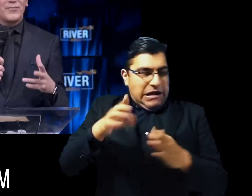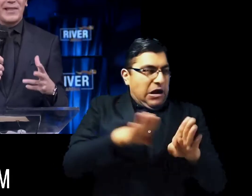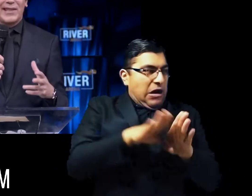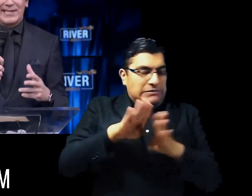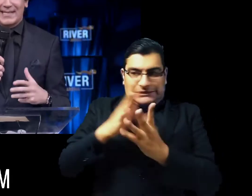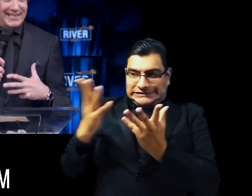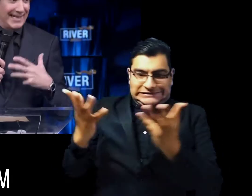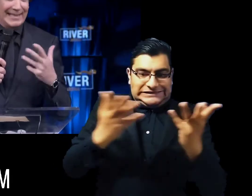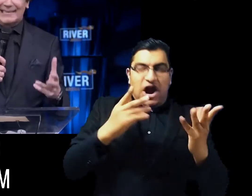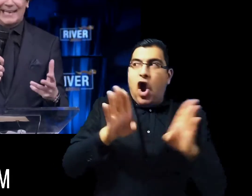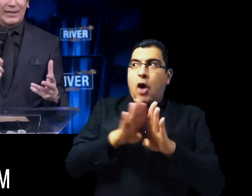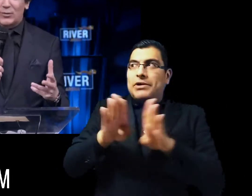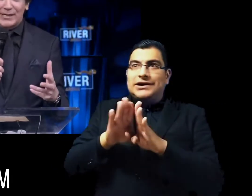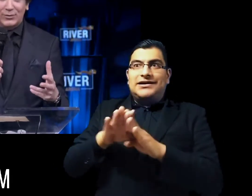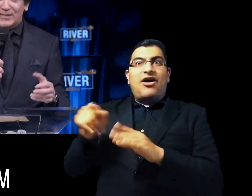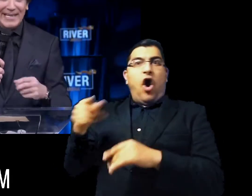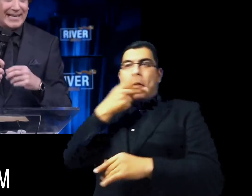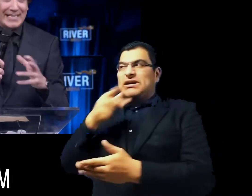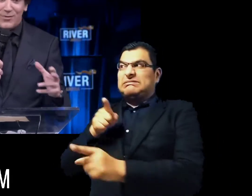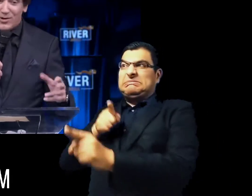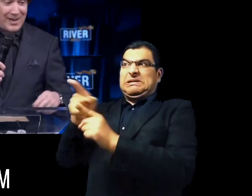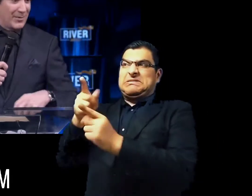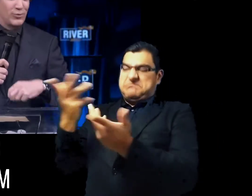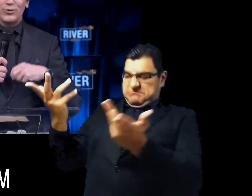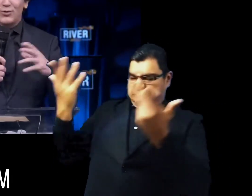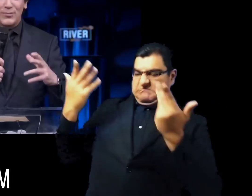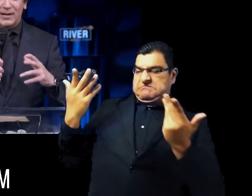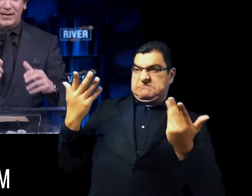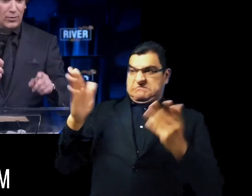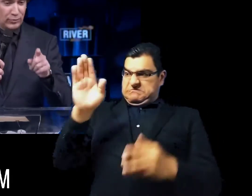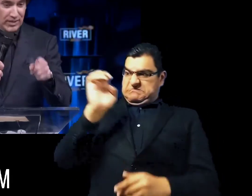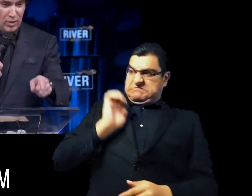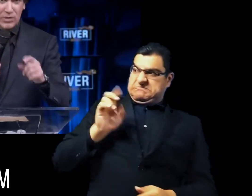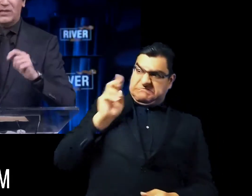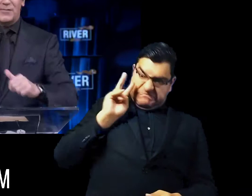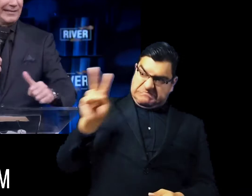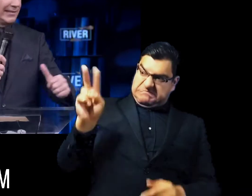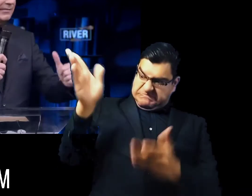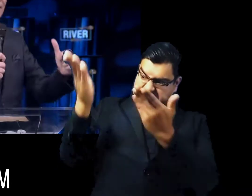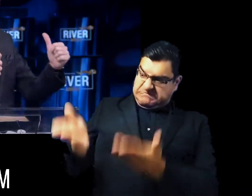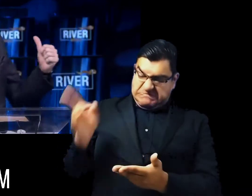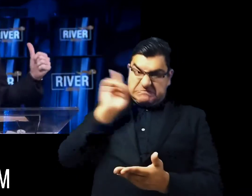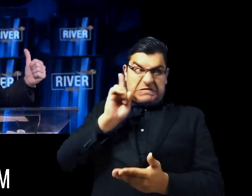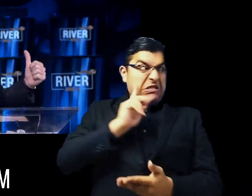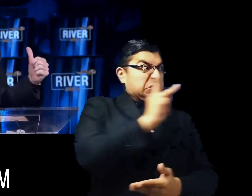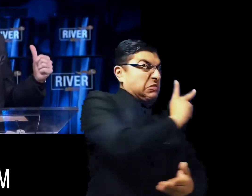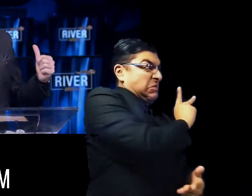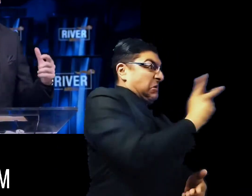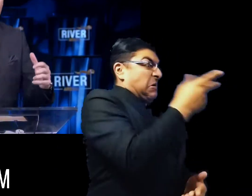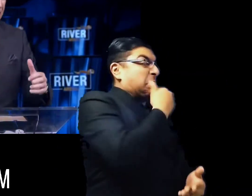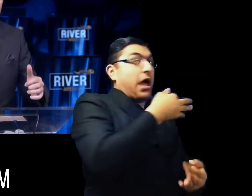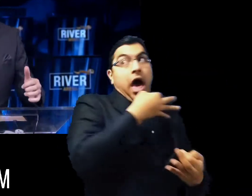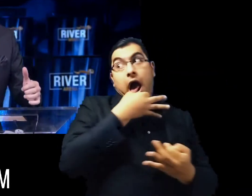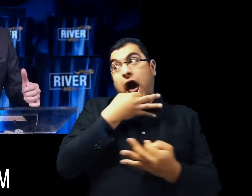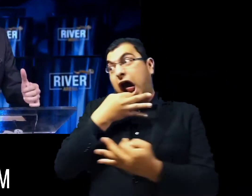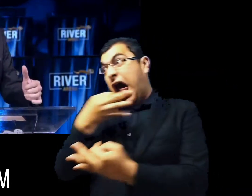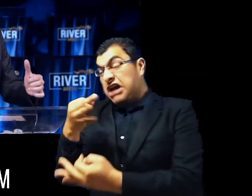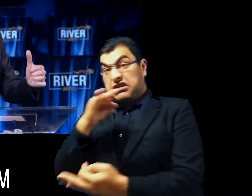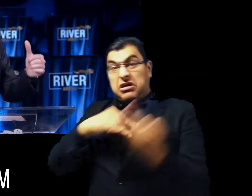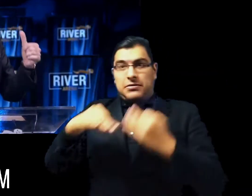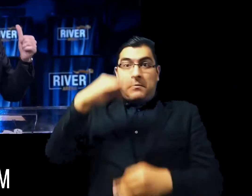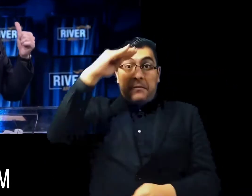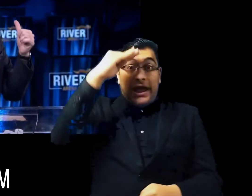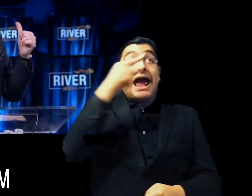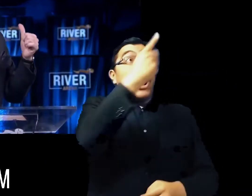la forma de deshacer el ataque de Roberto. Así la recibió, ni le preguntó el nombre. Le dijo, usted como está va a tentar a los hombres acá adentro. O sea, dejó